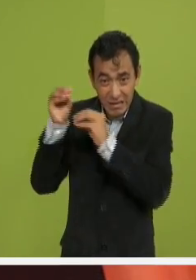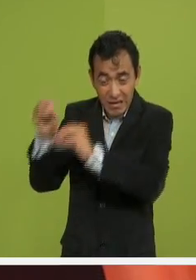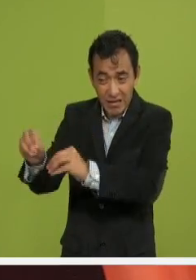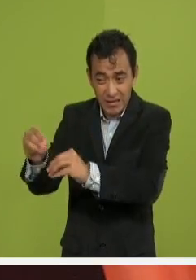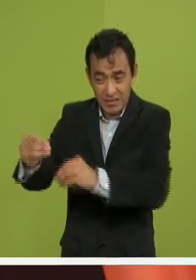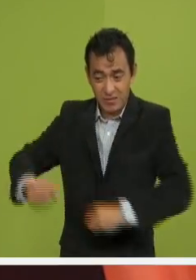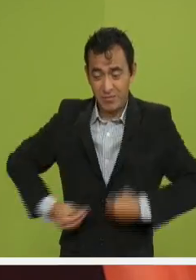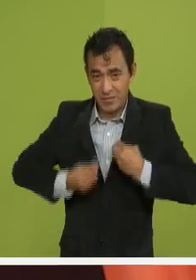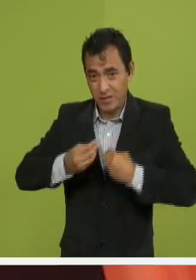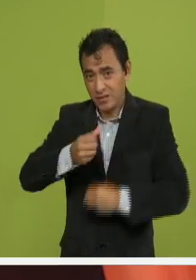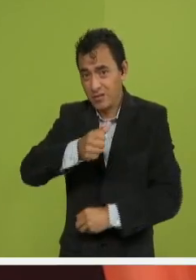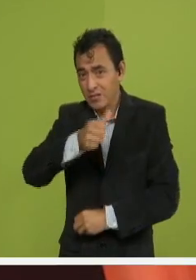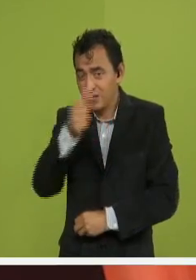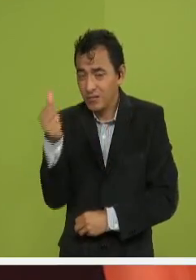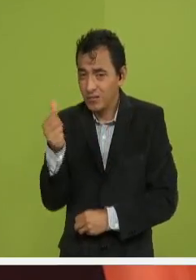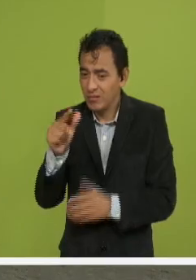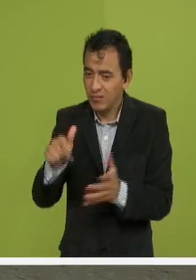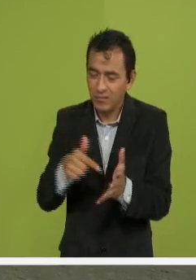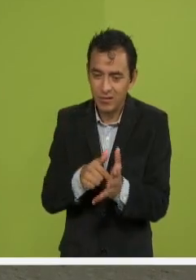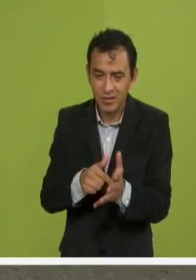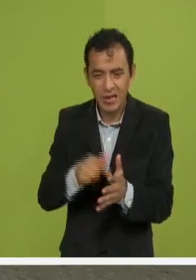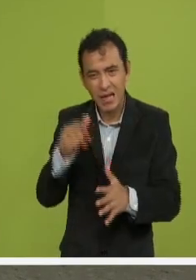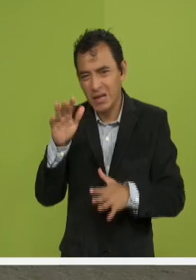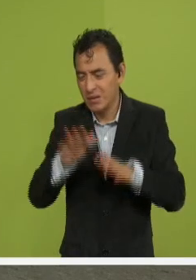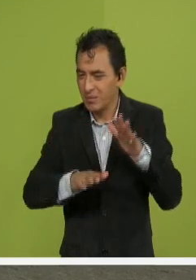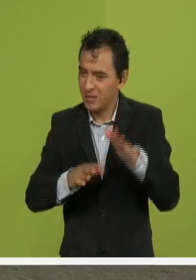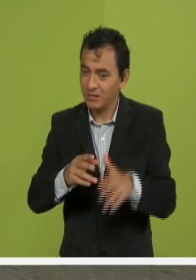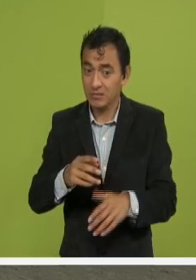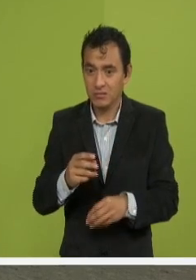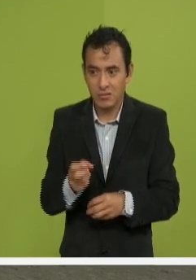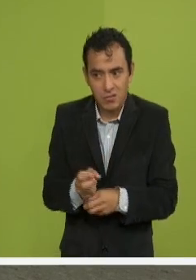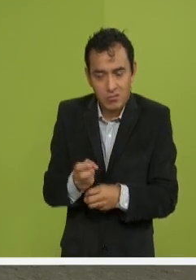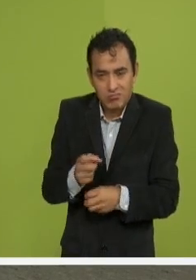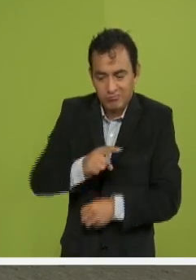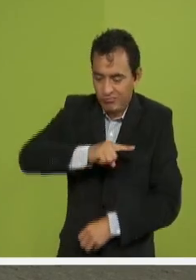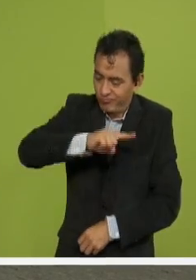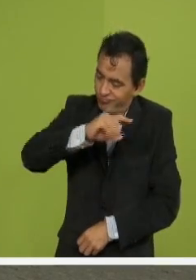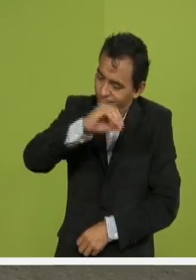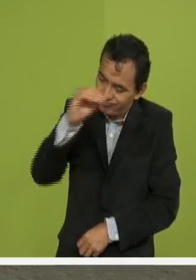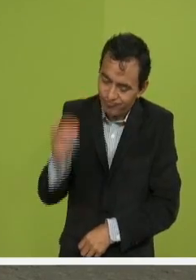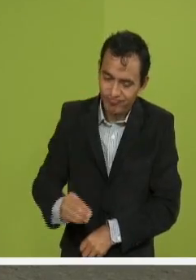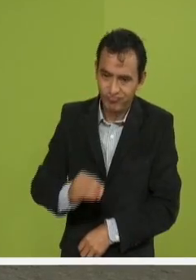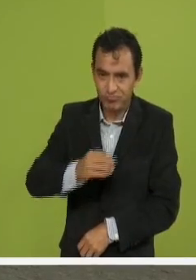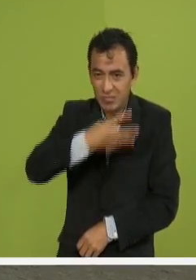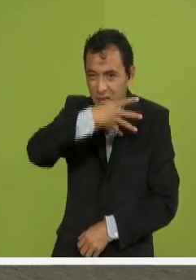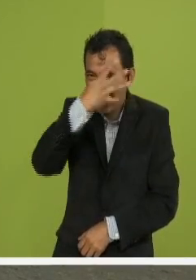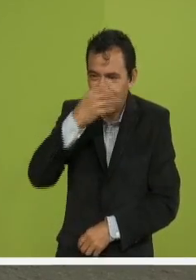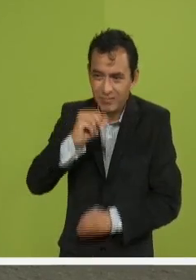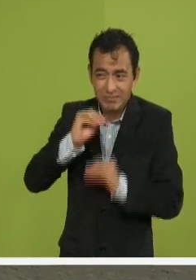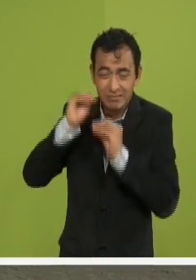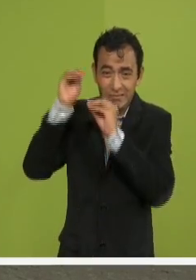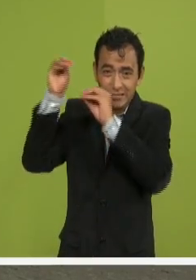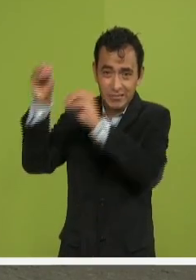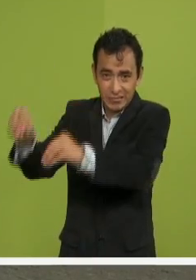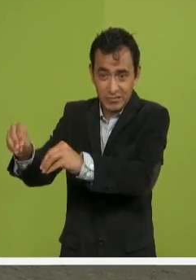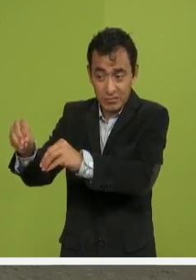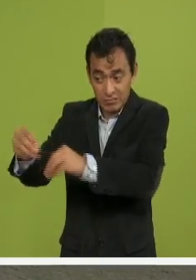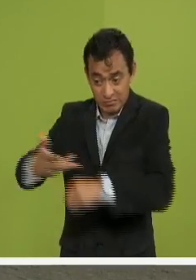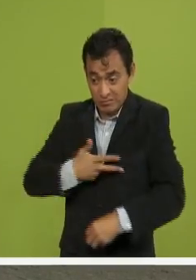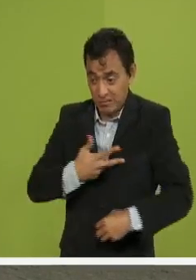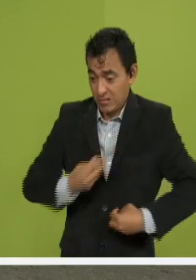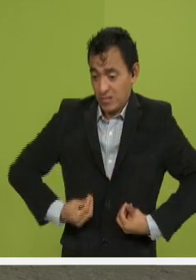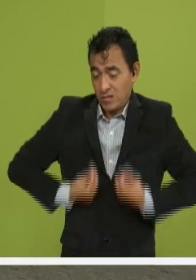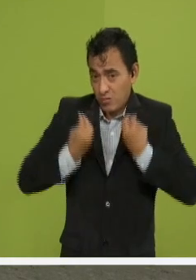a una mejor condición de vida, te obliga a veces a una migración, y que en esa migración tienes que vivir circunstancias